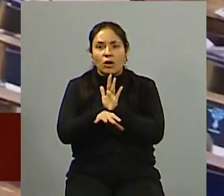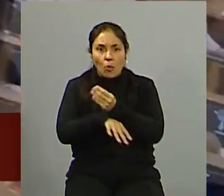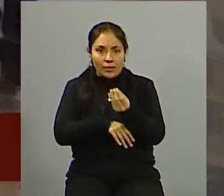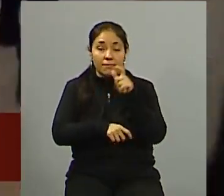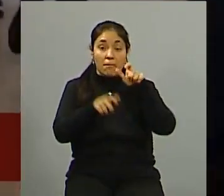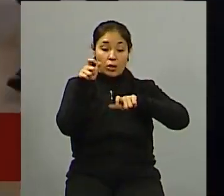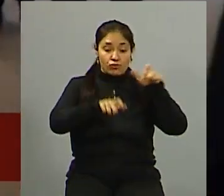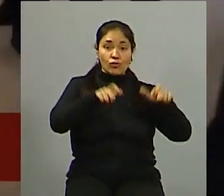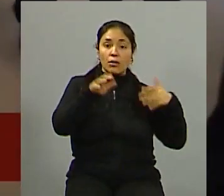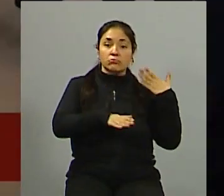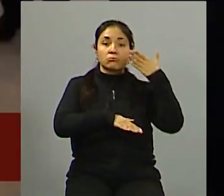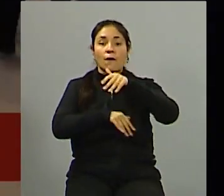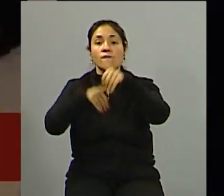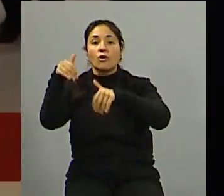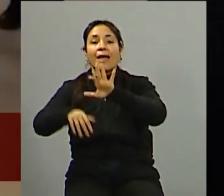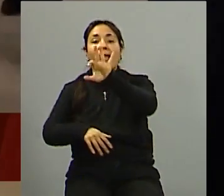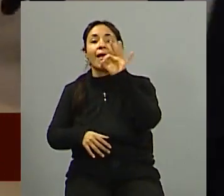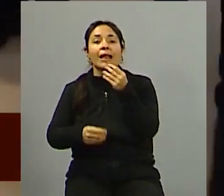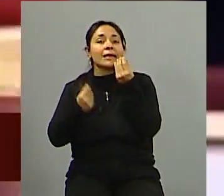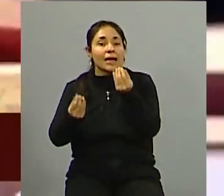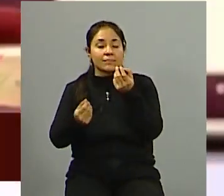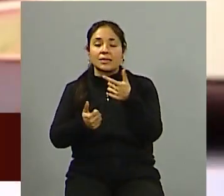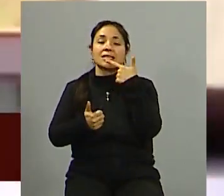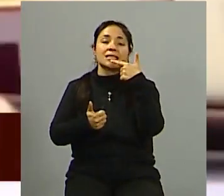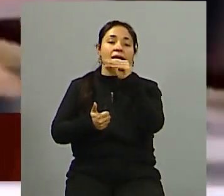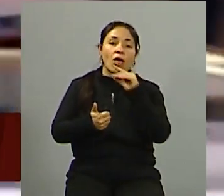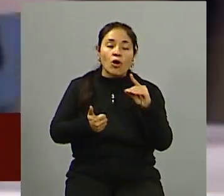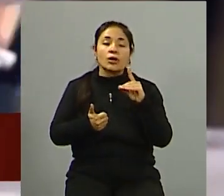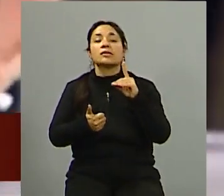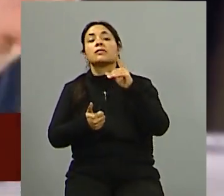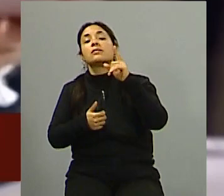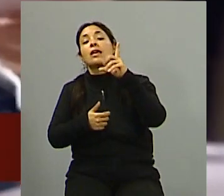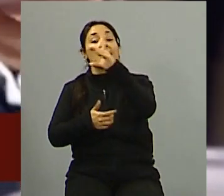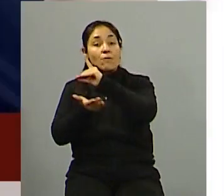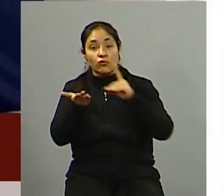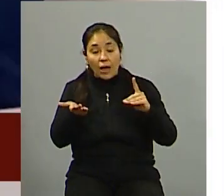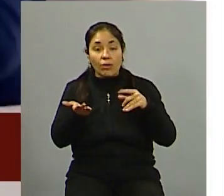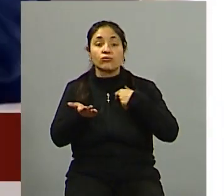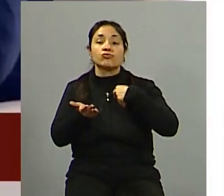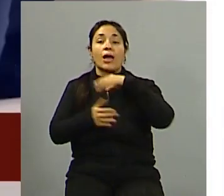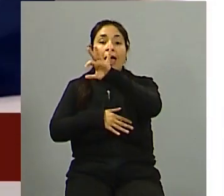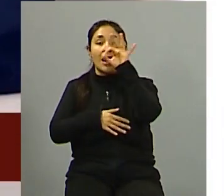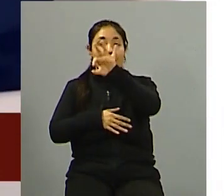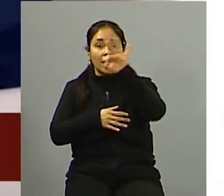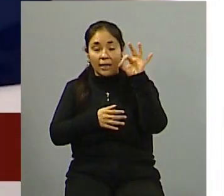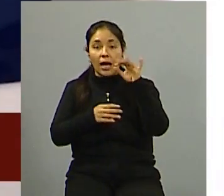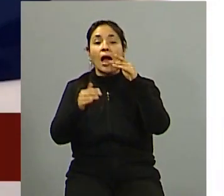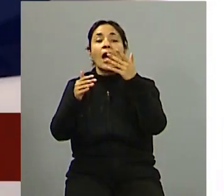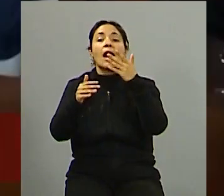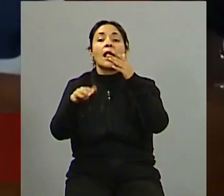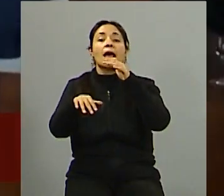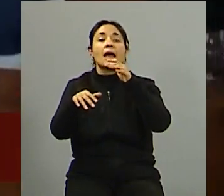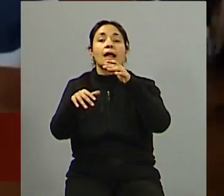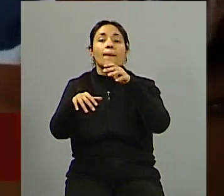votantes, eligen a los legisladores, ¿sí? A los representantes de lo que son las respectivas comunas